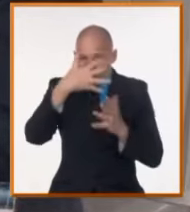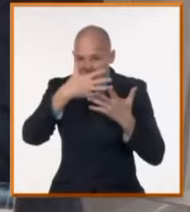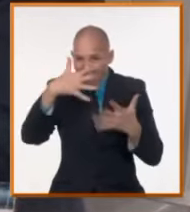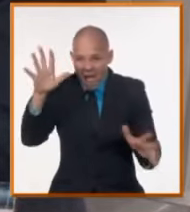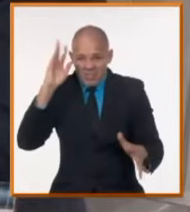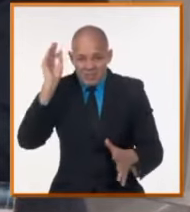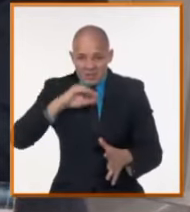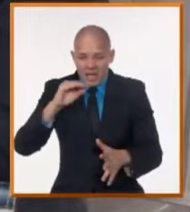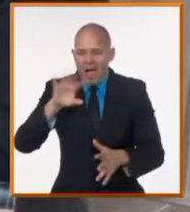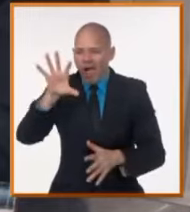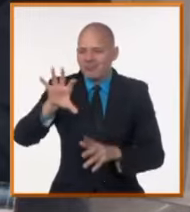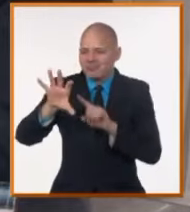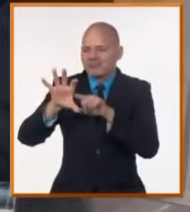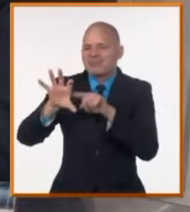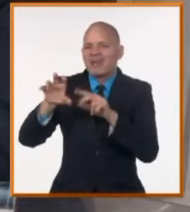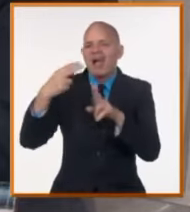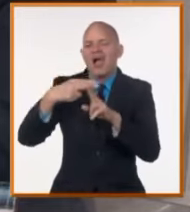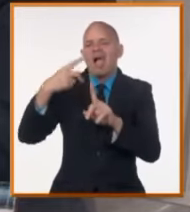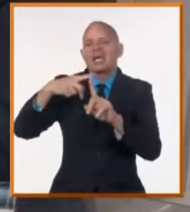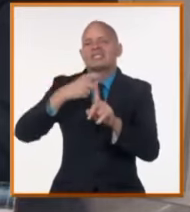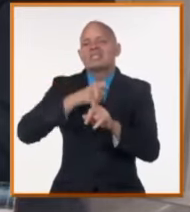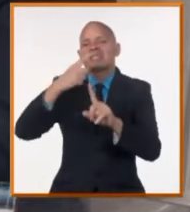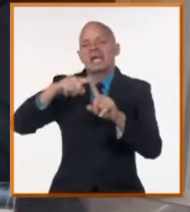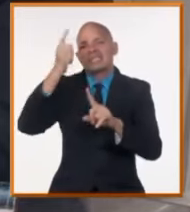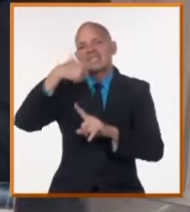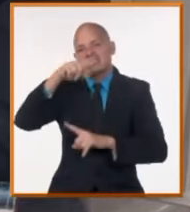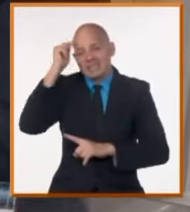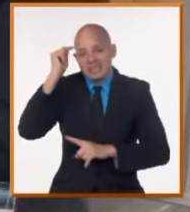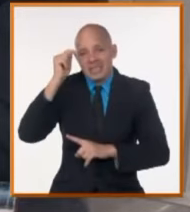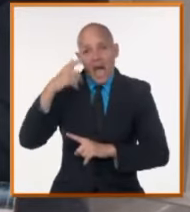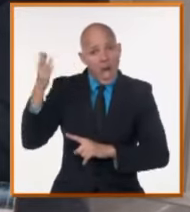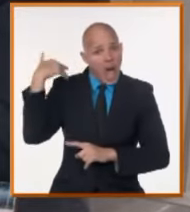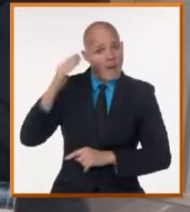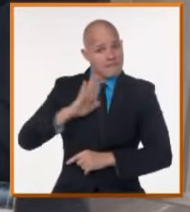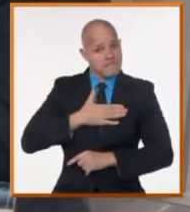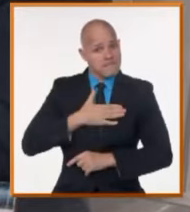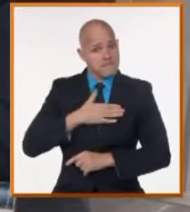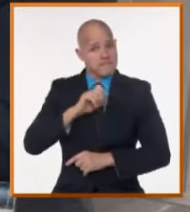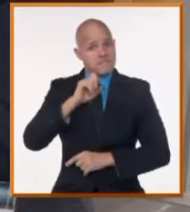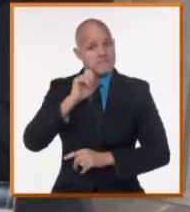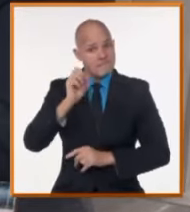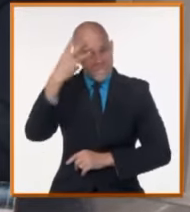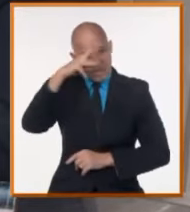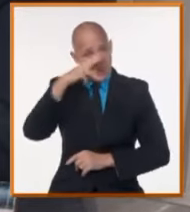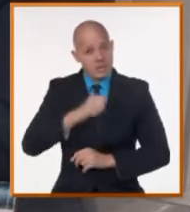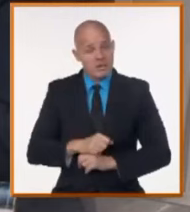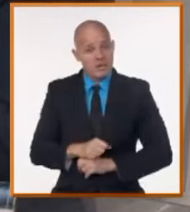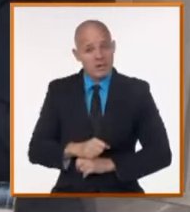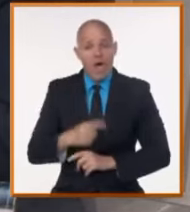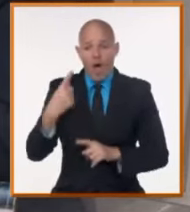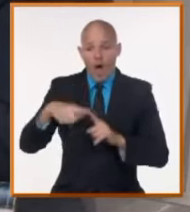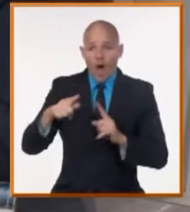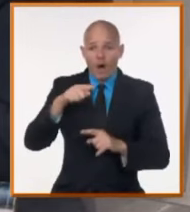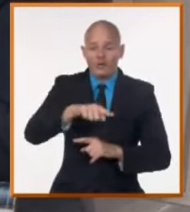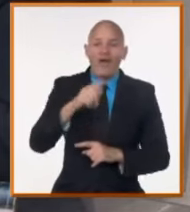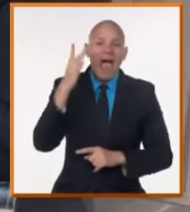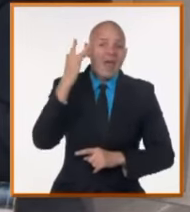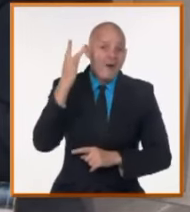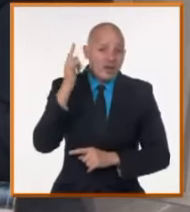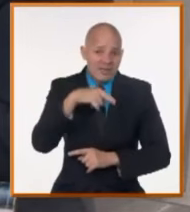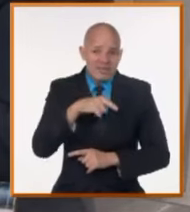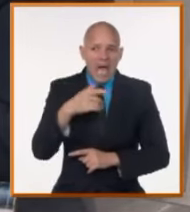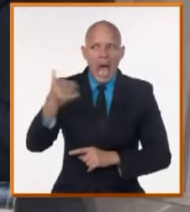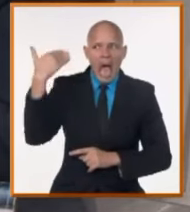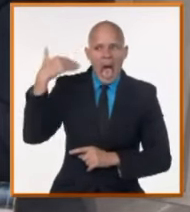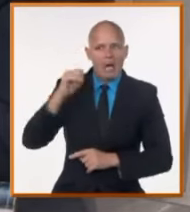la expresión ya concreta de monroísmo a través de la expansión territorial. Y ya la importancia histórica